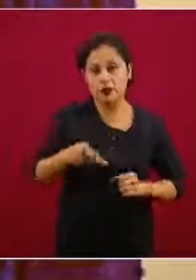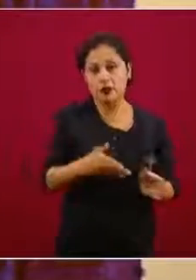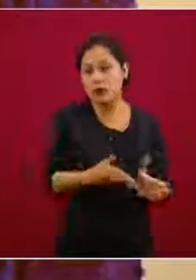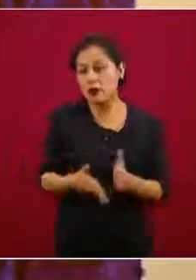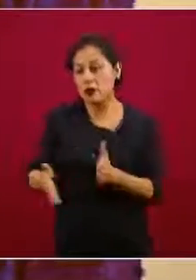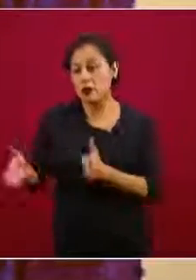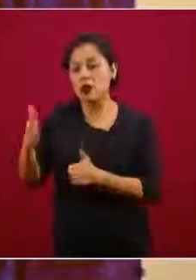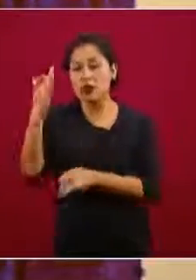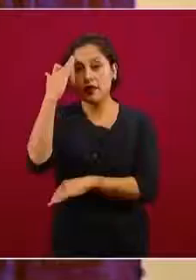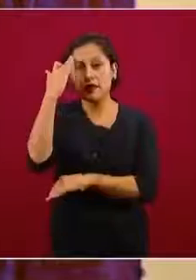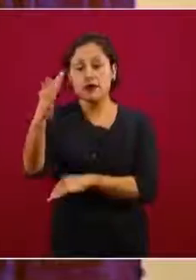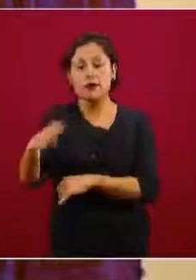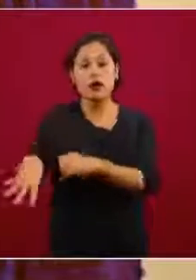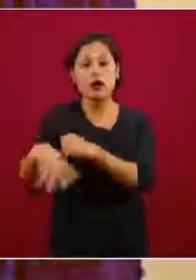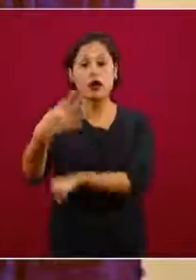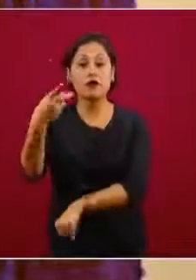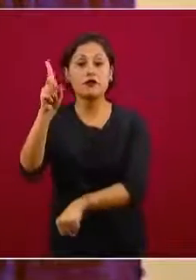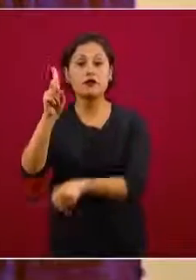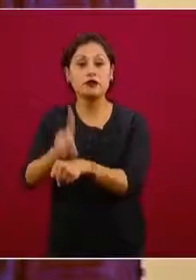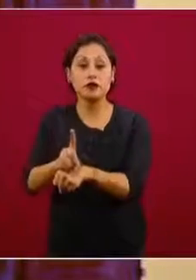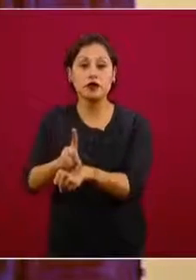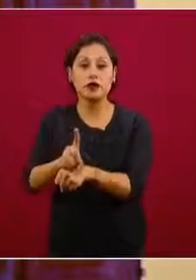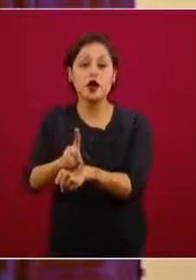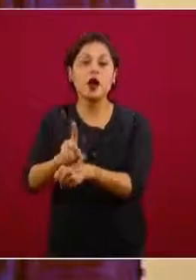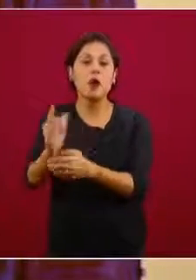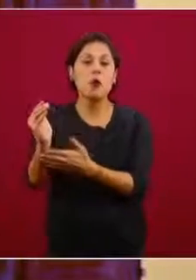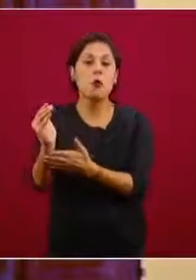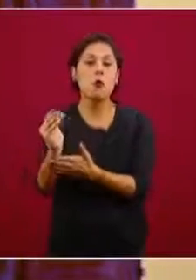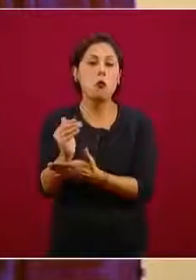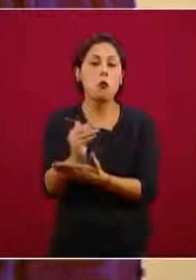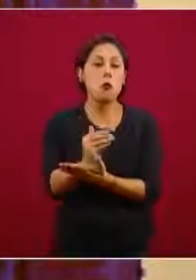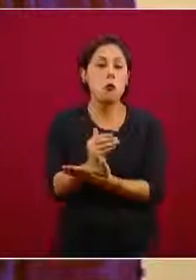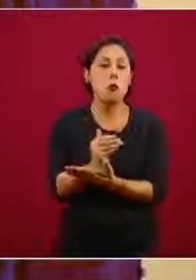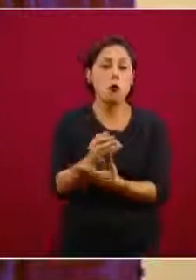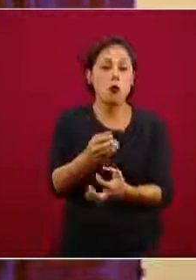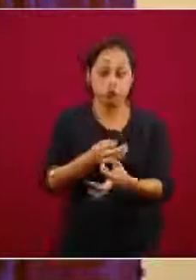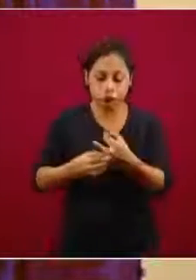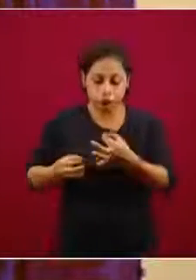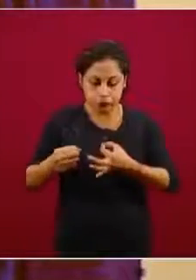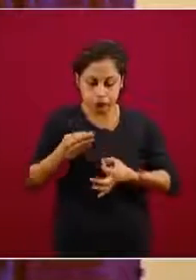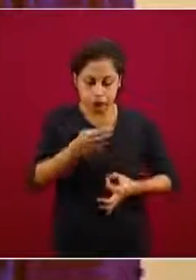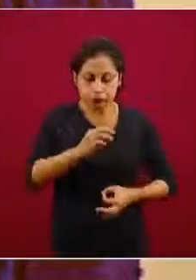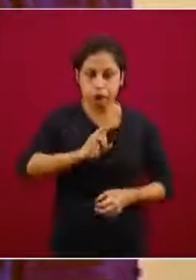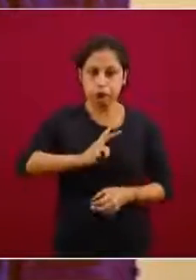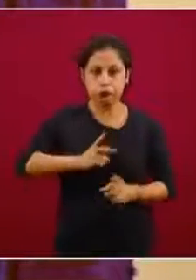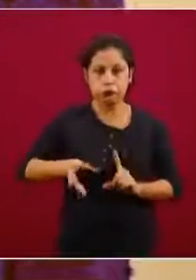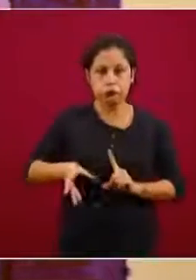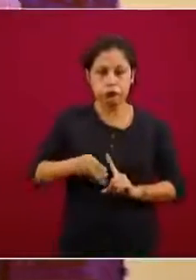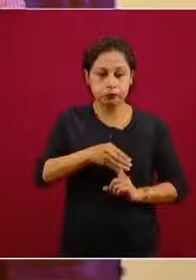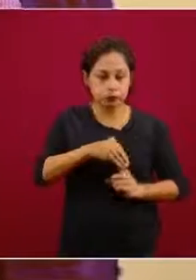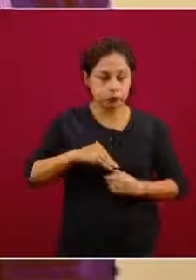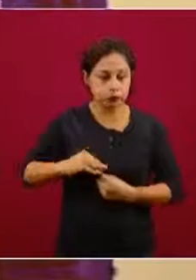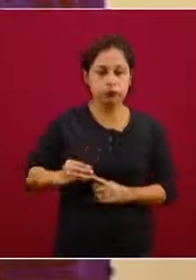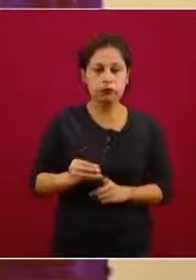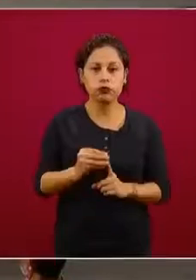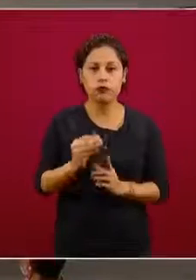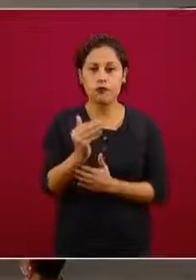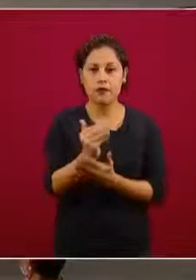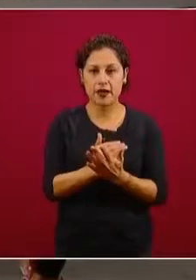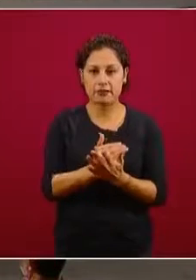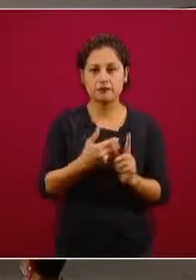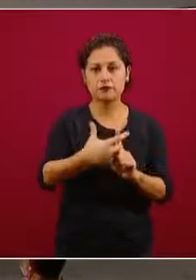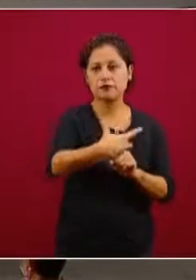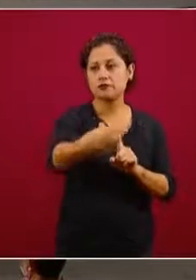que una persona pudiera llegar a contagiar. Y esa es la razón técnica por la que hay un aislamiento de 14 días.